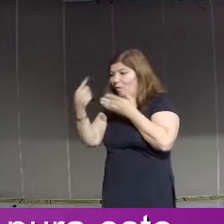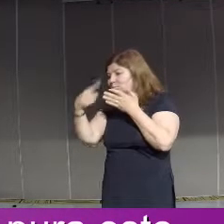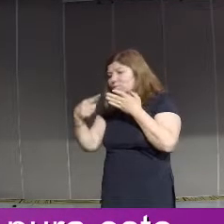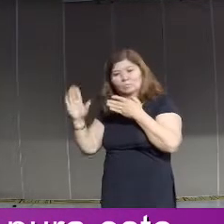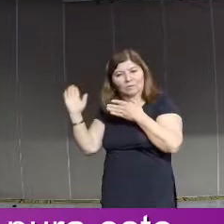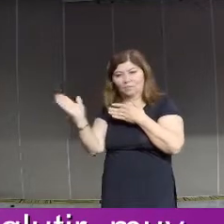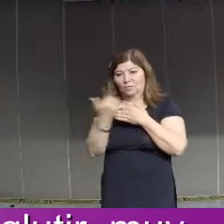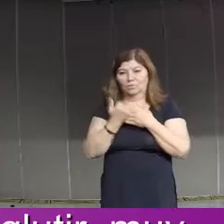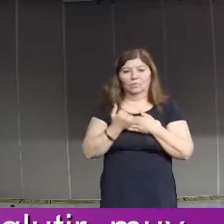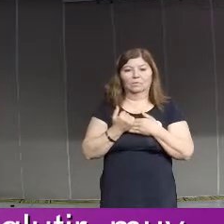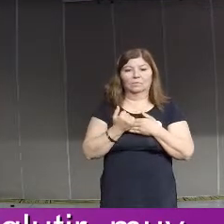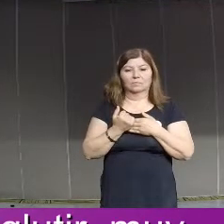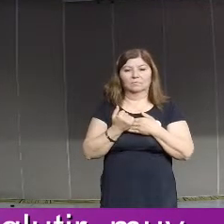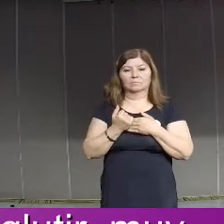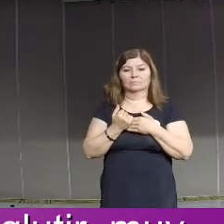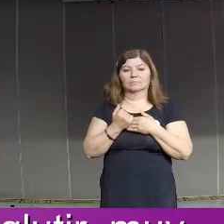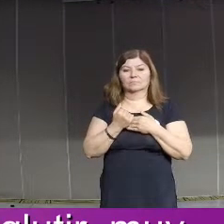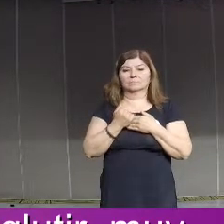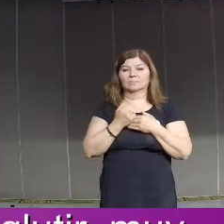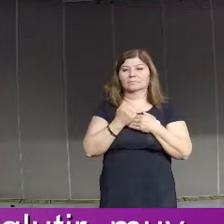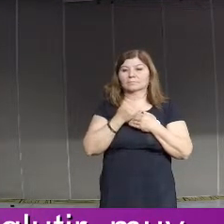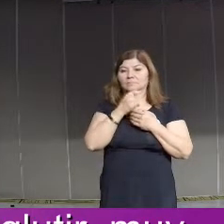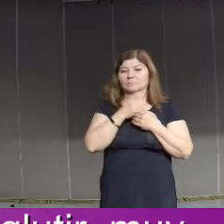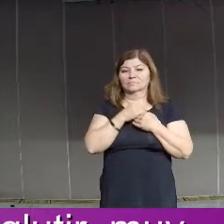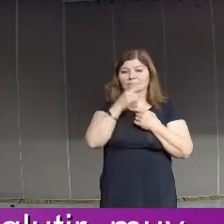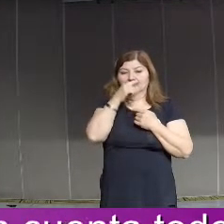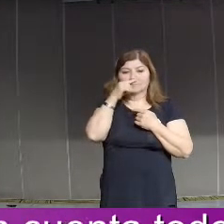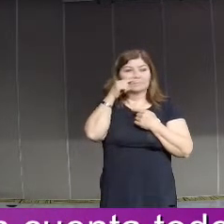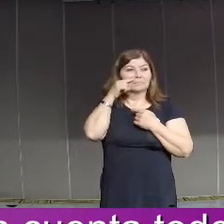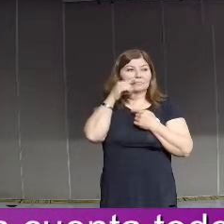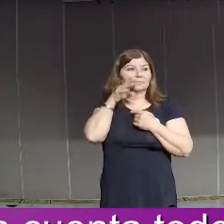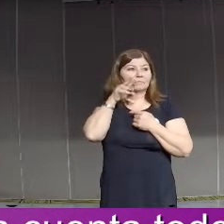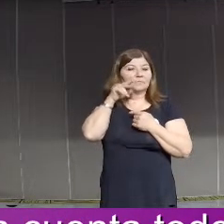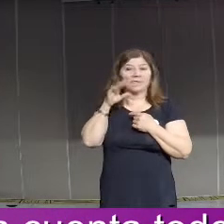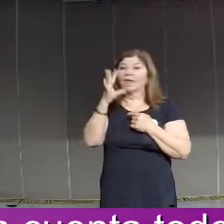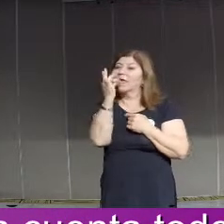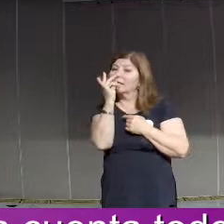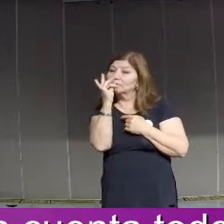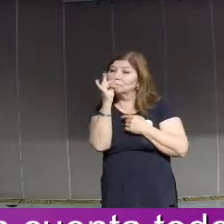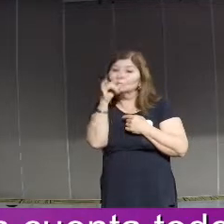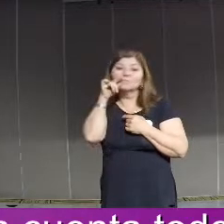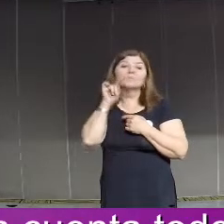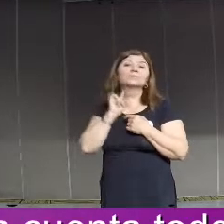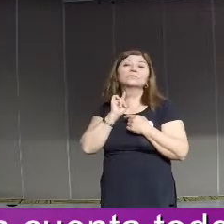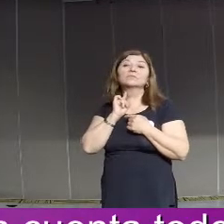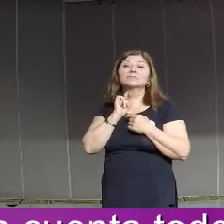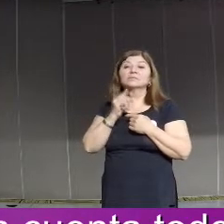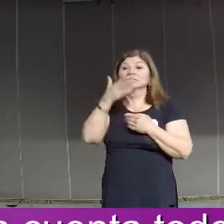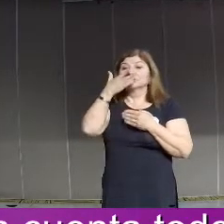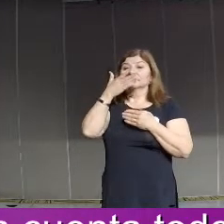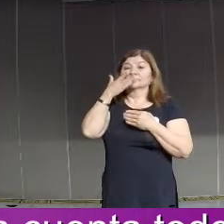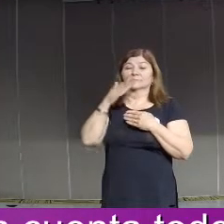podemos ver cómo por delante se encuentra la vía aérea con azul y por detrás la vía digestiva y